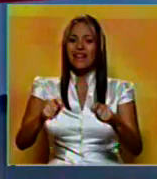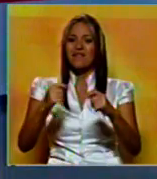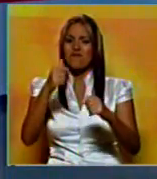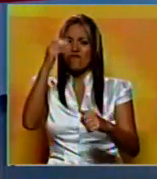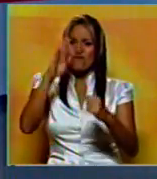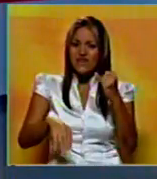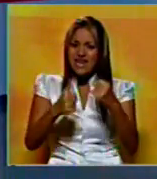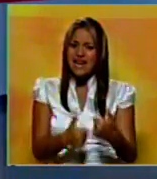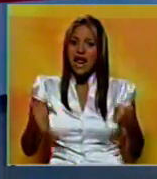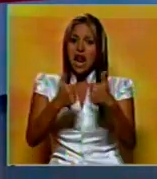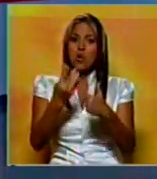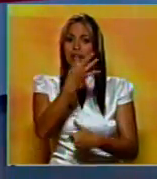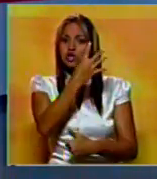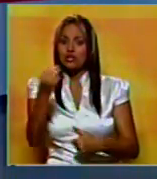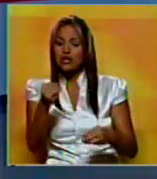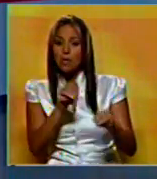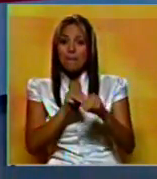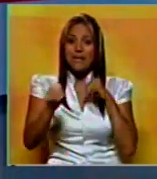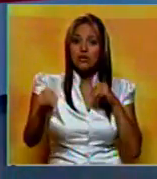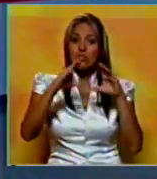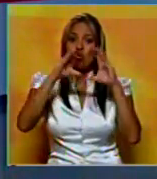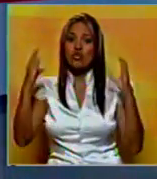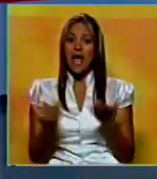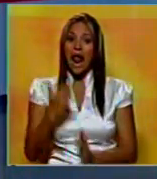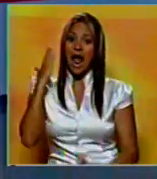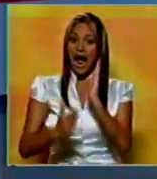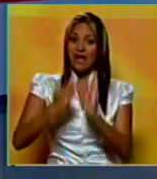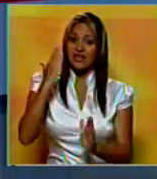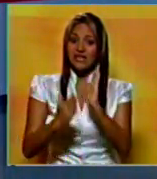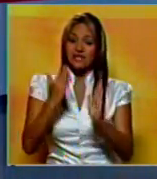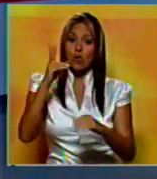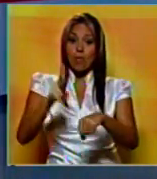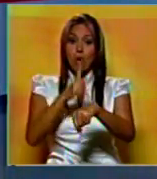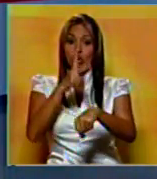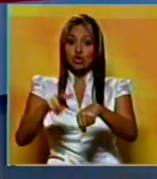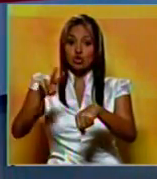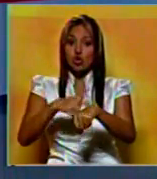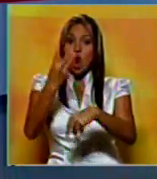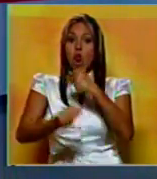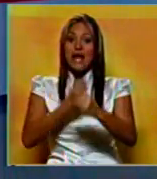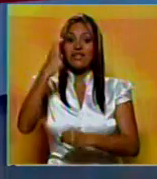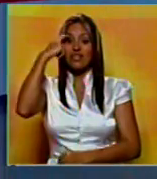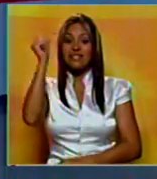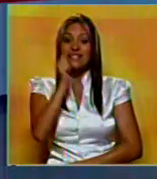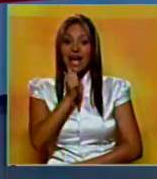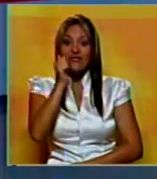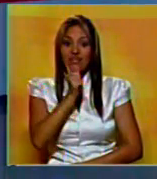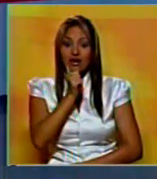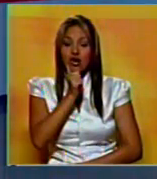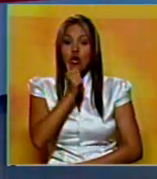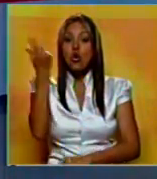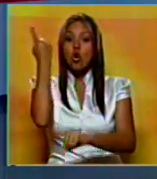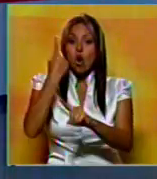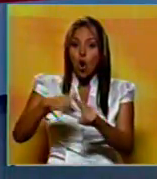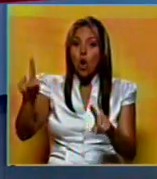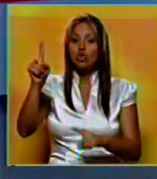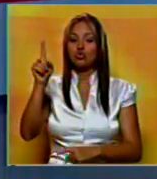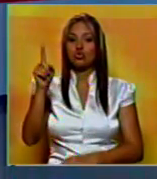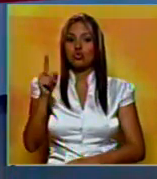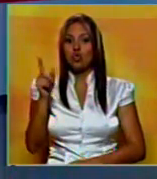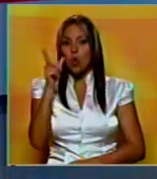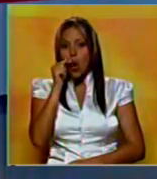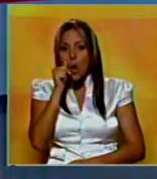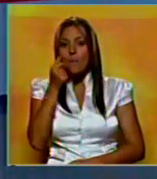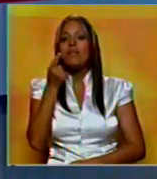los 400 metros en el Mundial de Atletismo en Moscú, que se celebra desde el día sábado. Por su parte, hay que decir que José Gregorio